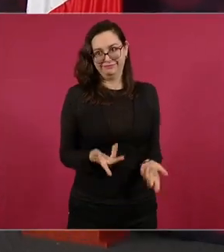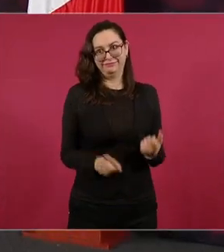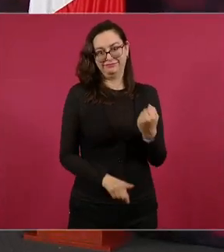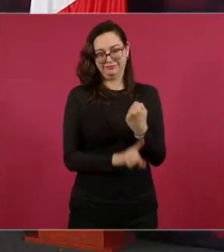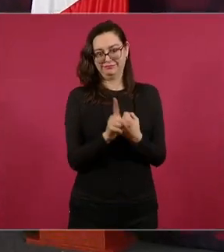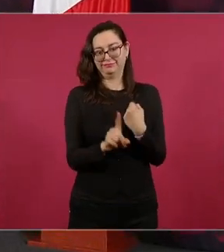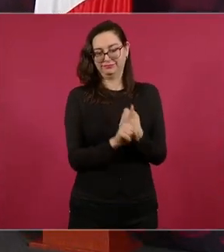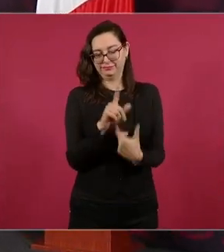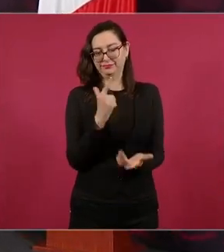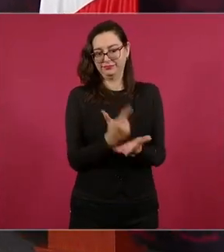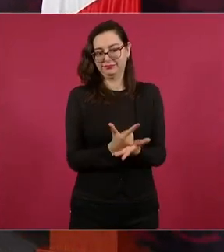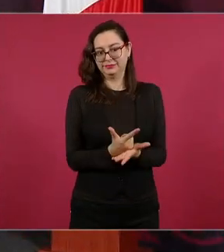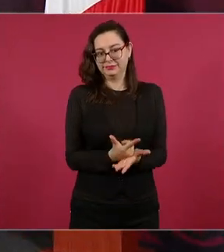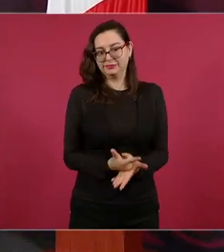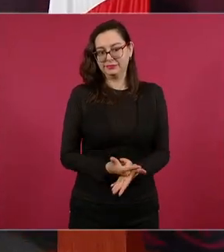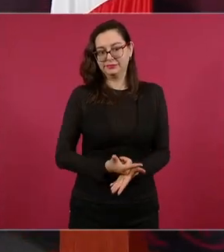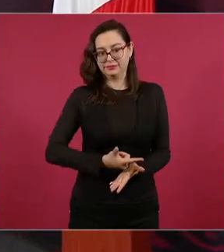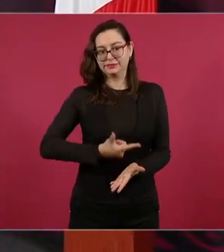situación,